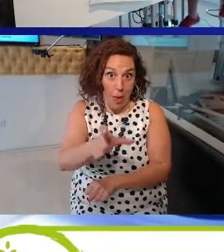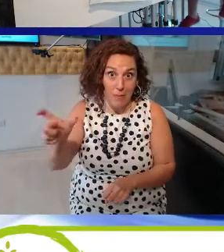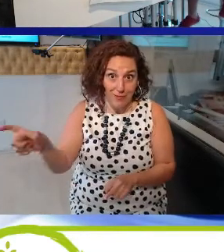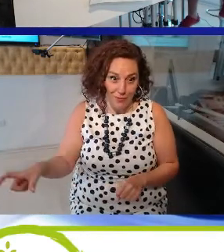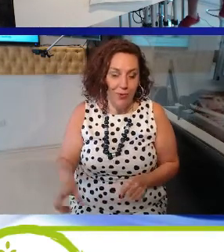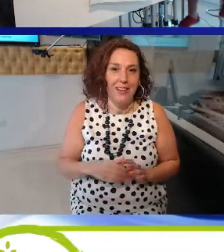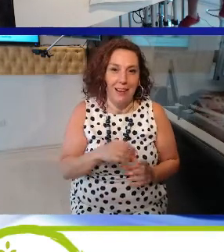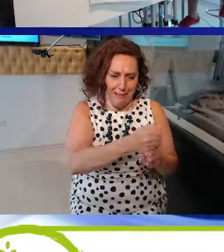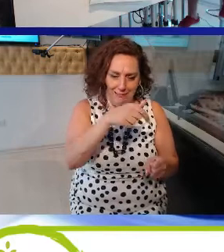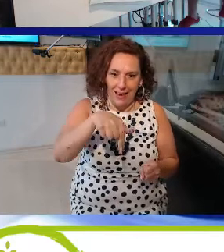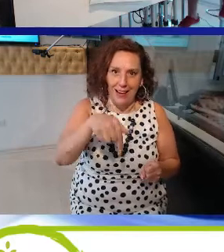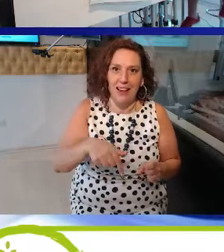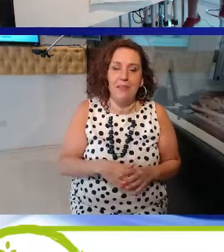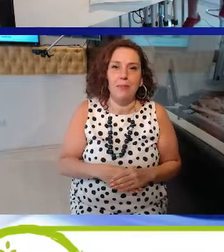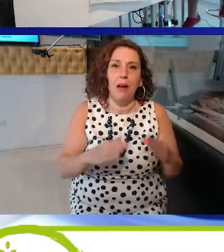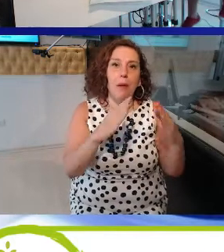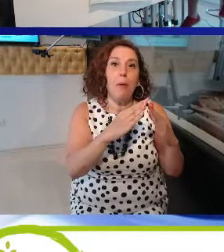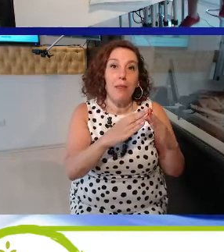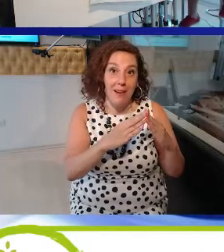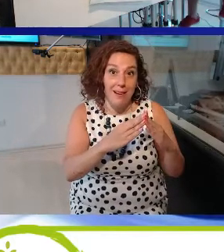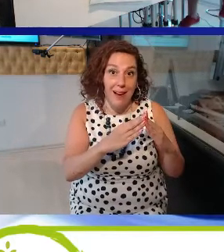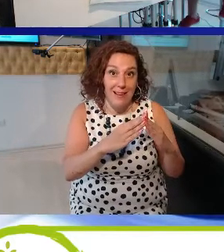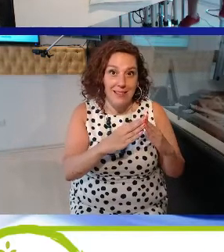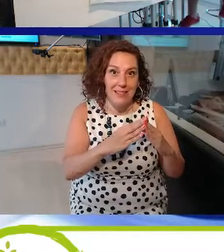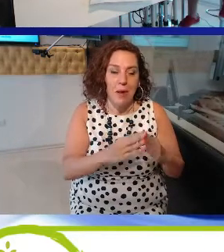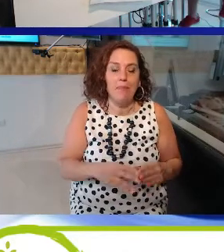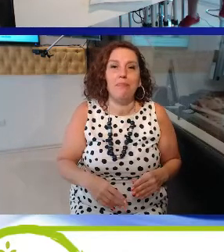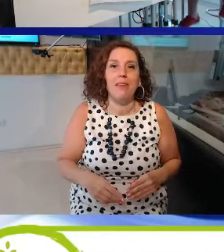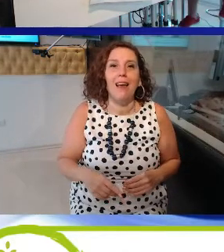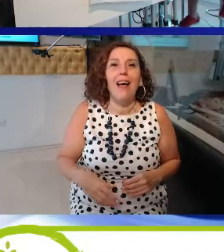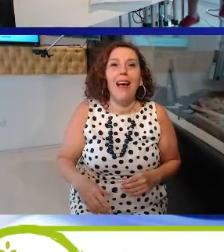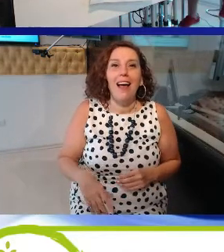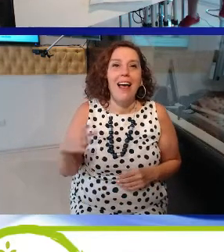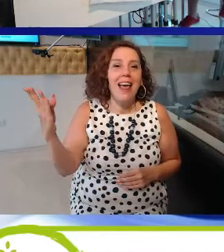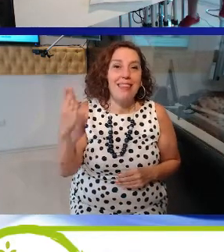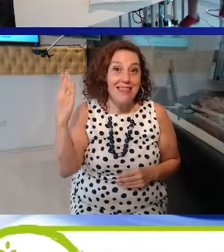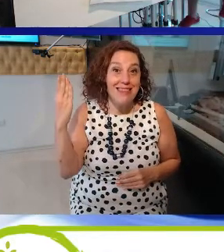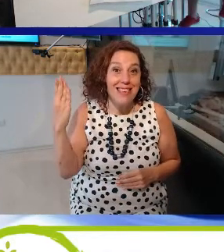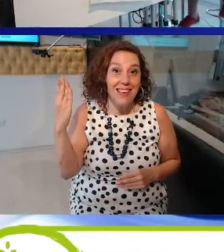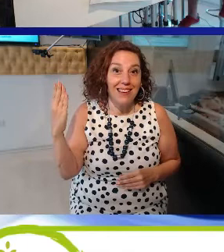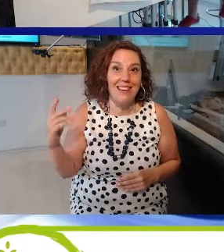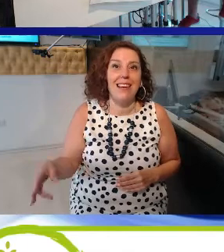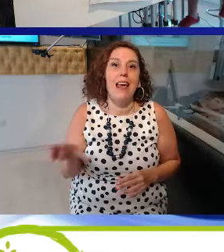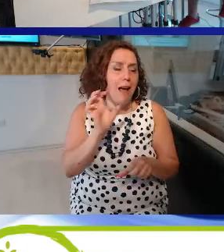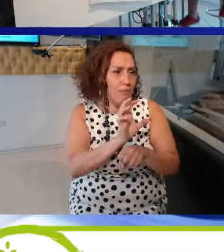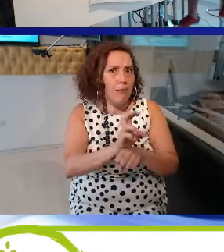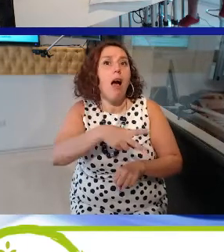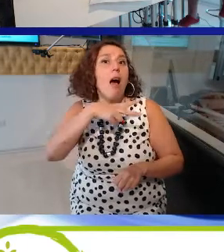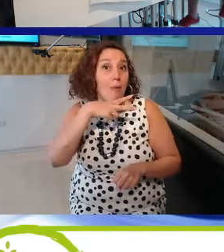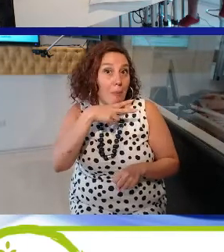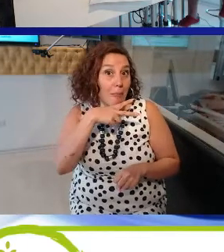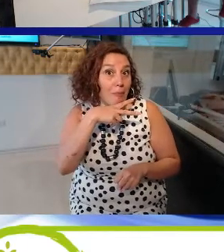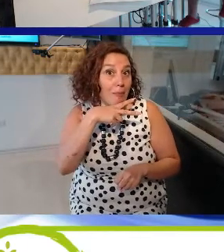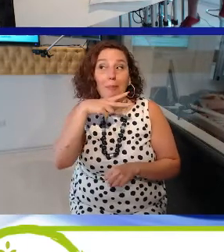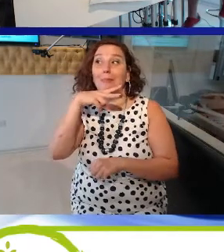contábamos hace un ratito que nuestra casa, nuestra vivienda convivencial tiene ya un apodo y que es Casa Vergara y que tiene la B así, acá, le